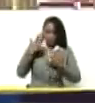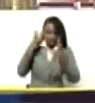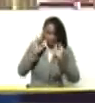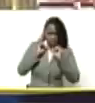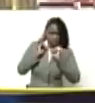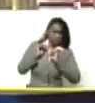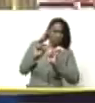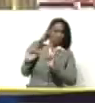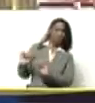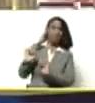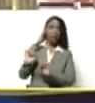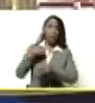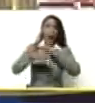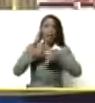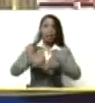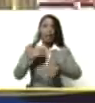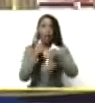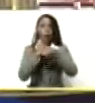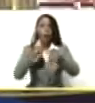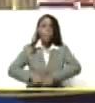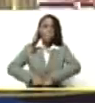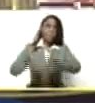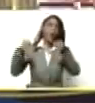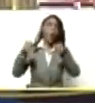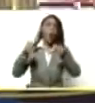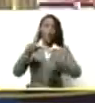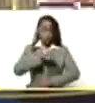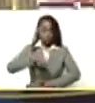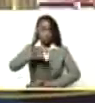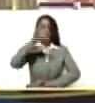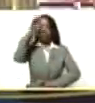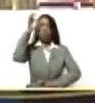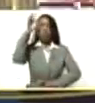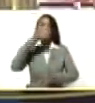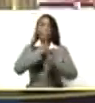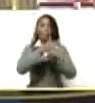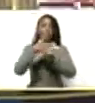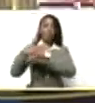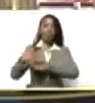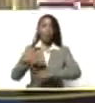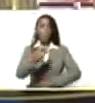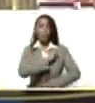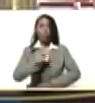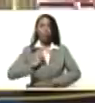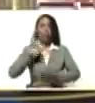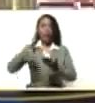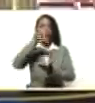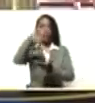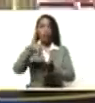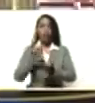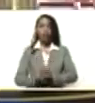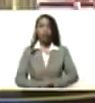para generar una destrucción de la espiritualidad compartida de la identidad nacional